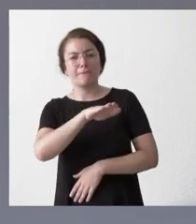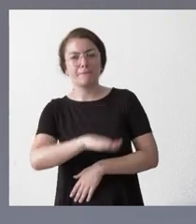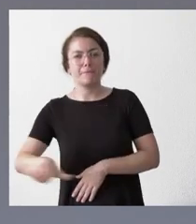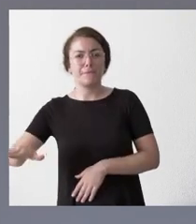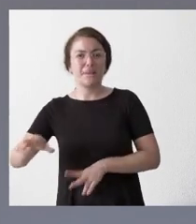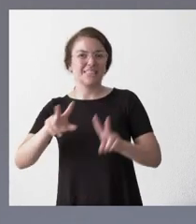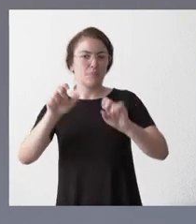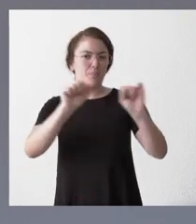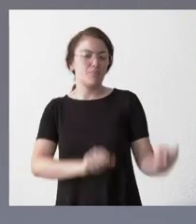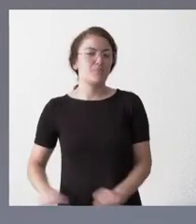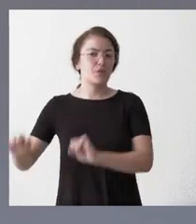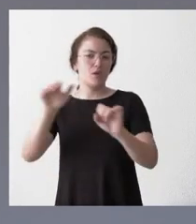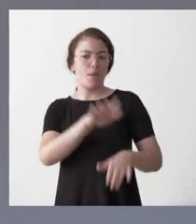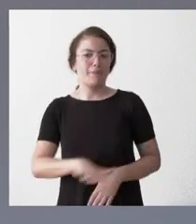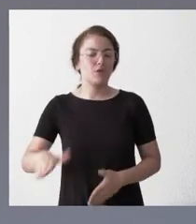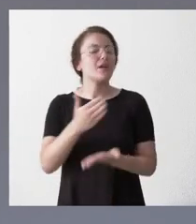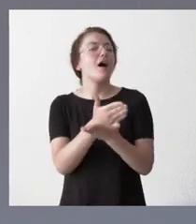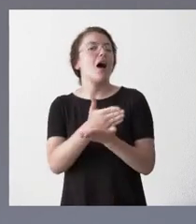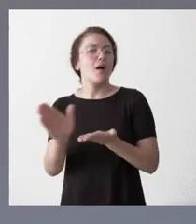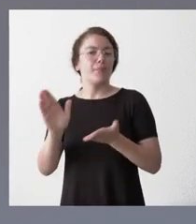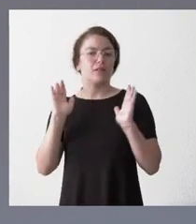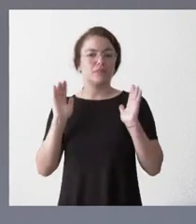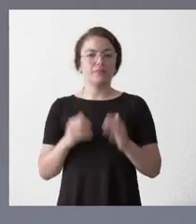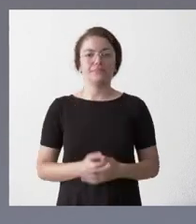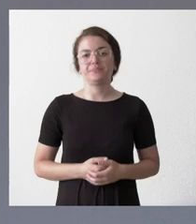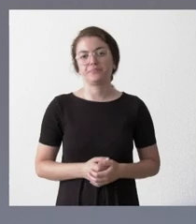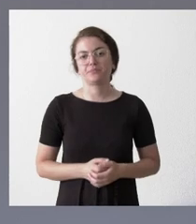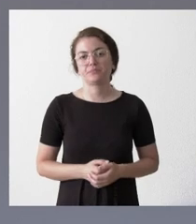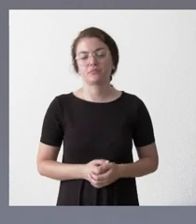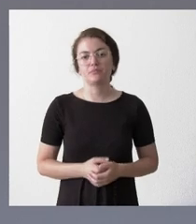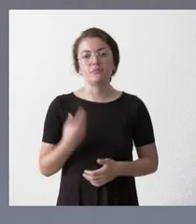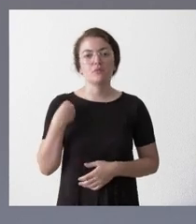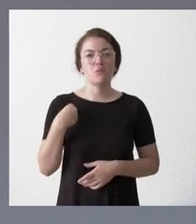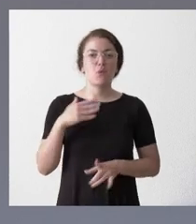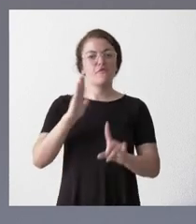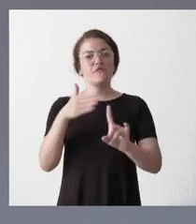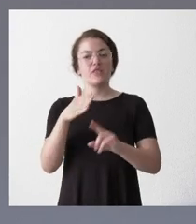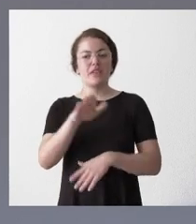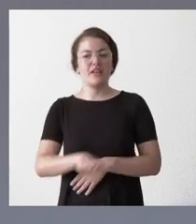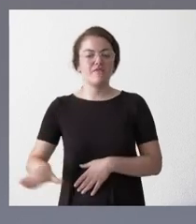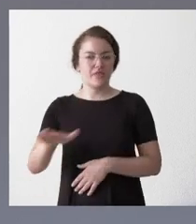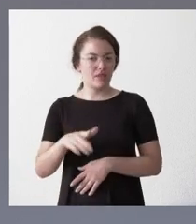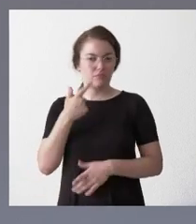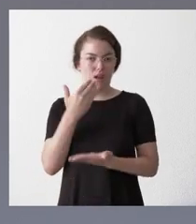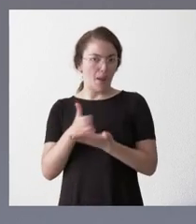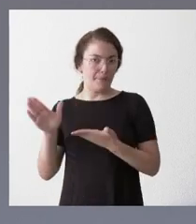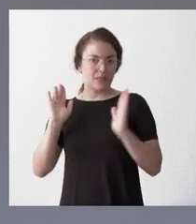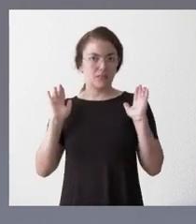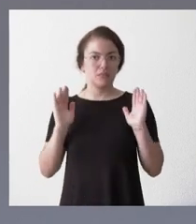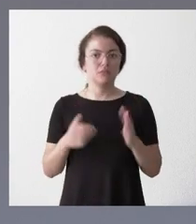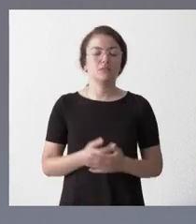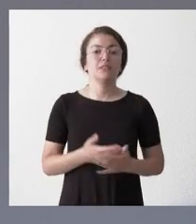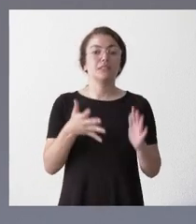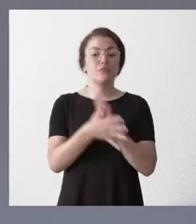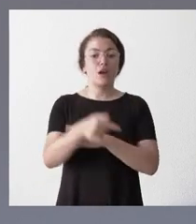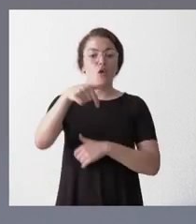tema de protección, por ejemplo, de menores, lo que es la violencia de infancia. Con lo cual, iniciamos hoy